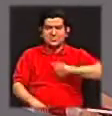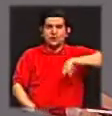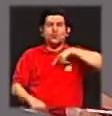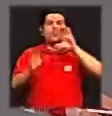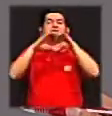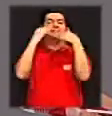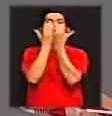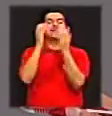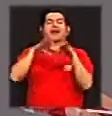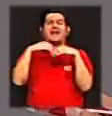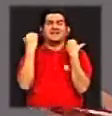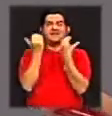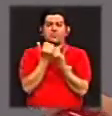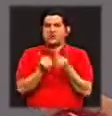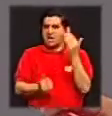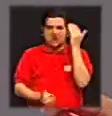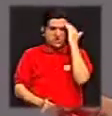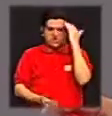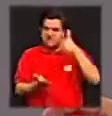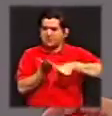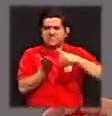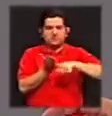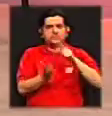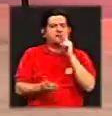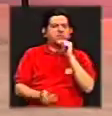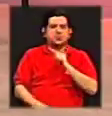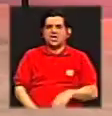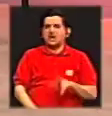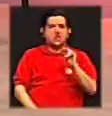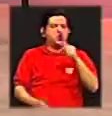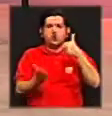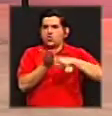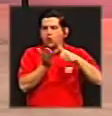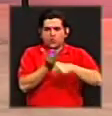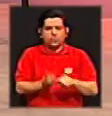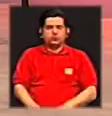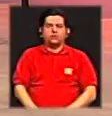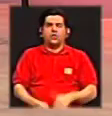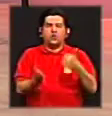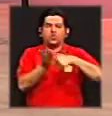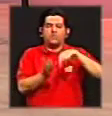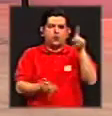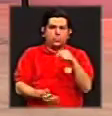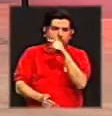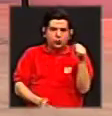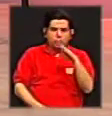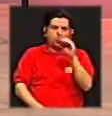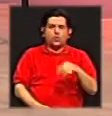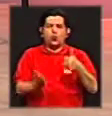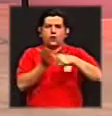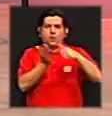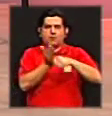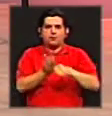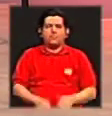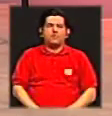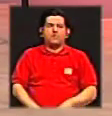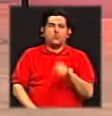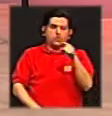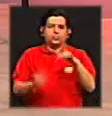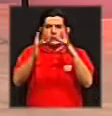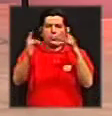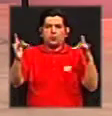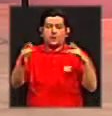de no sabe por quién votar, no votaría, no responde, voto nulo, voto blanco. Tiene más chance de estar en este grupo